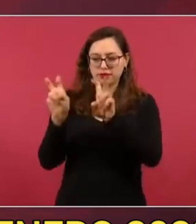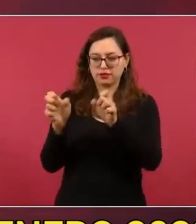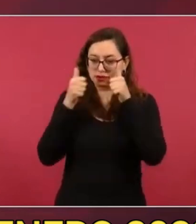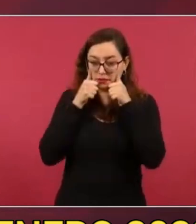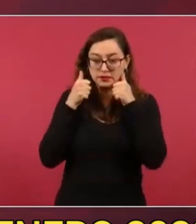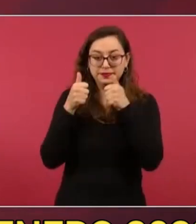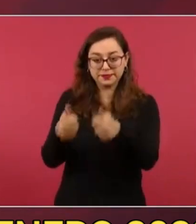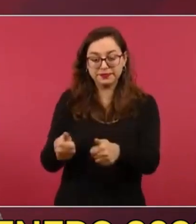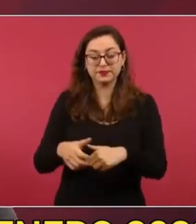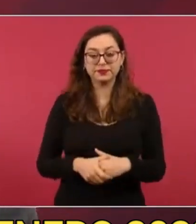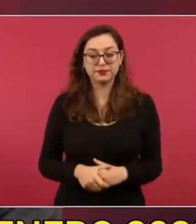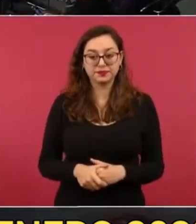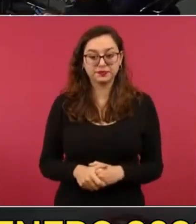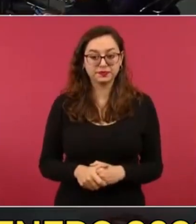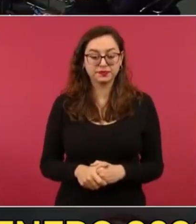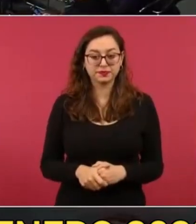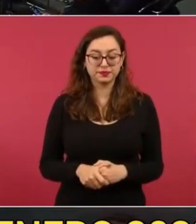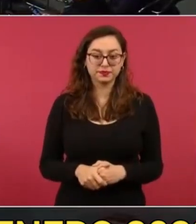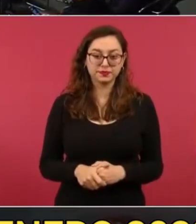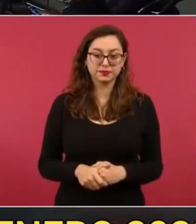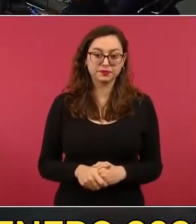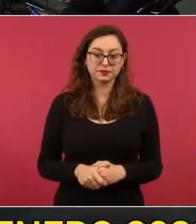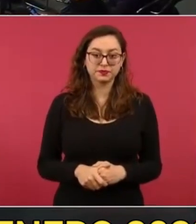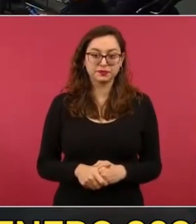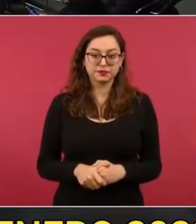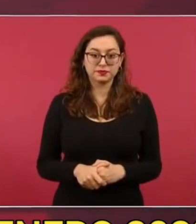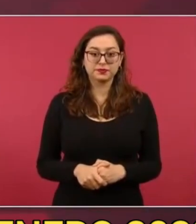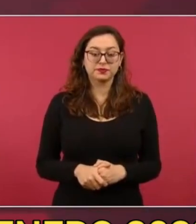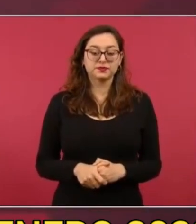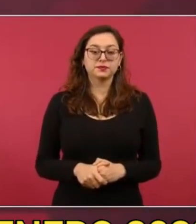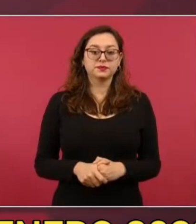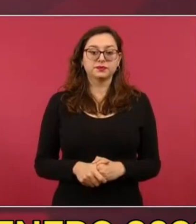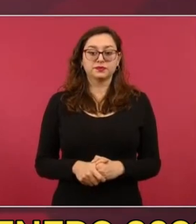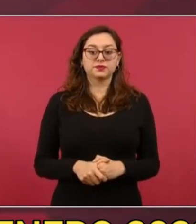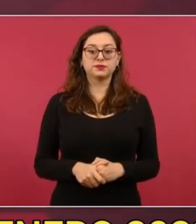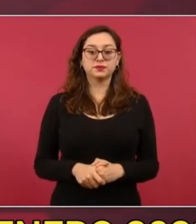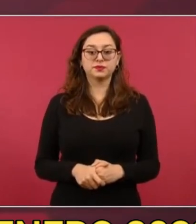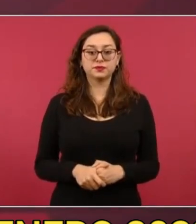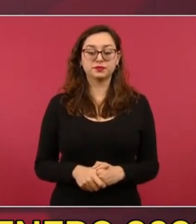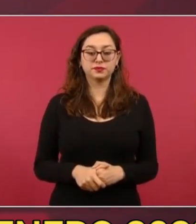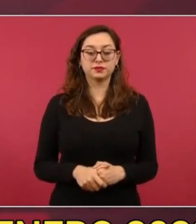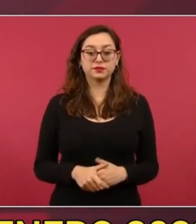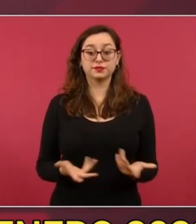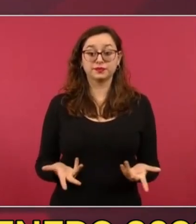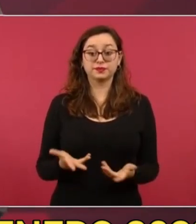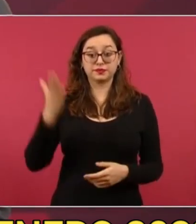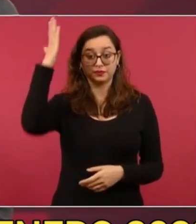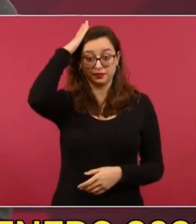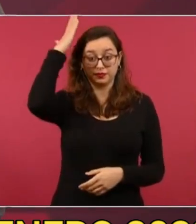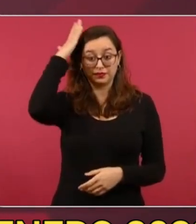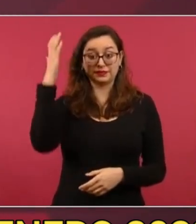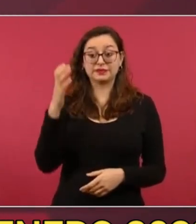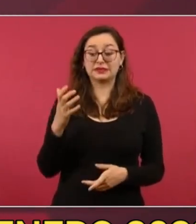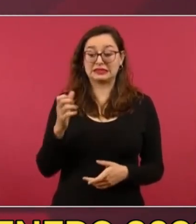este caso y que los dirigentes del sindicato que se creó, que